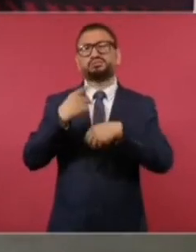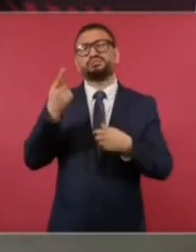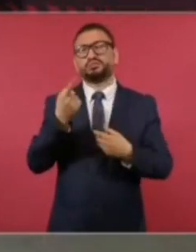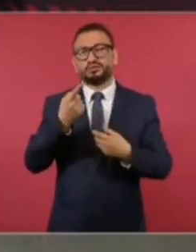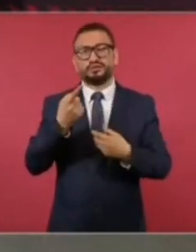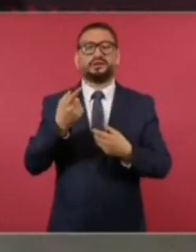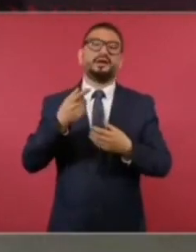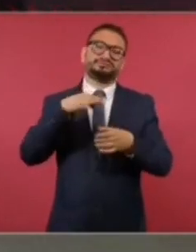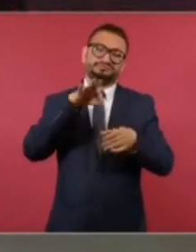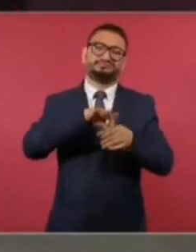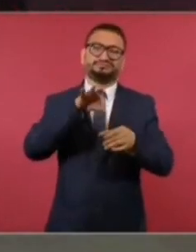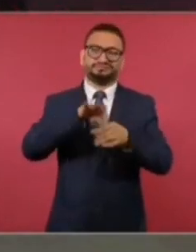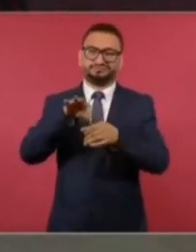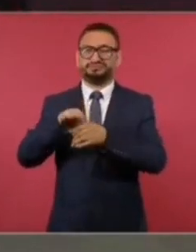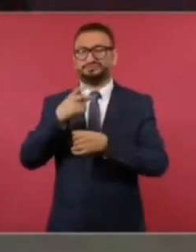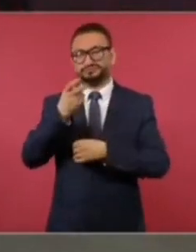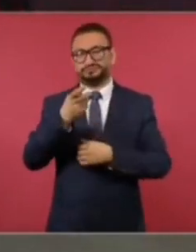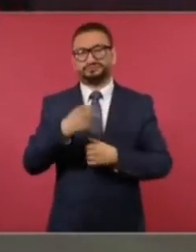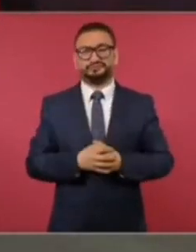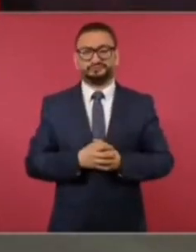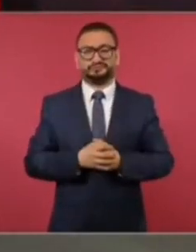elecciones,